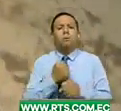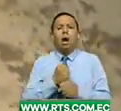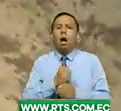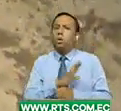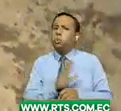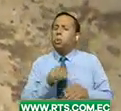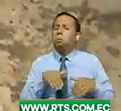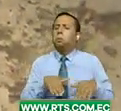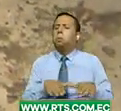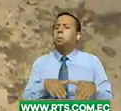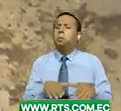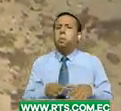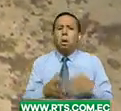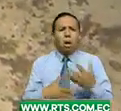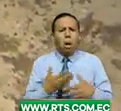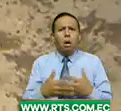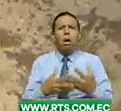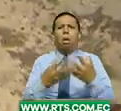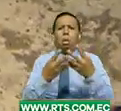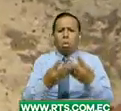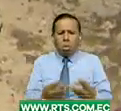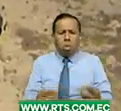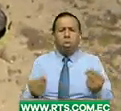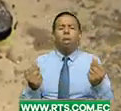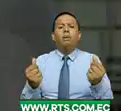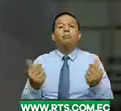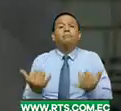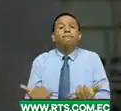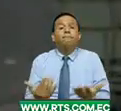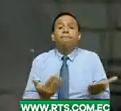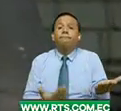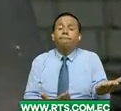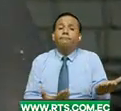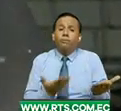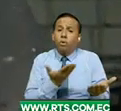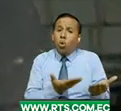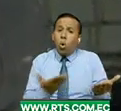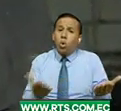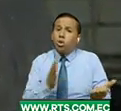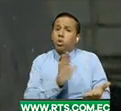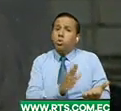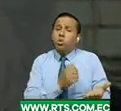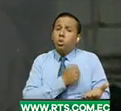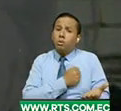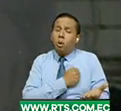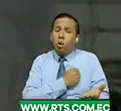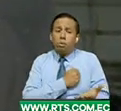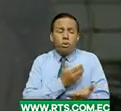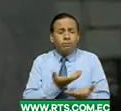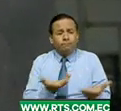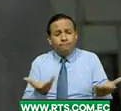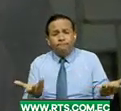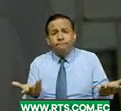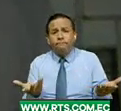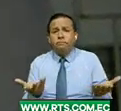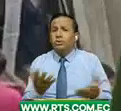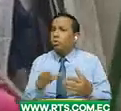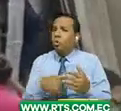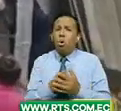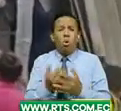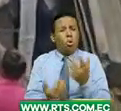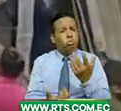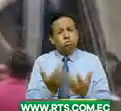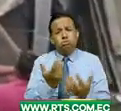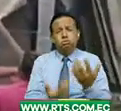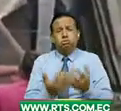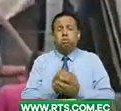de su hogar. El hogar, ya sabemos lo que pasó, se incendió y las cosas preciadas que tenían los caballeros, los vecinos de aquí, se les han quemado. Pedido